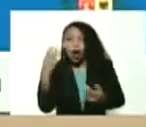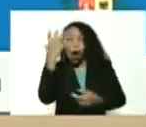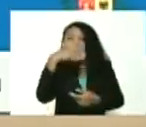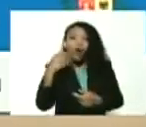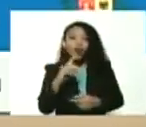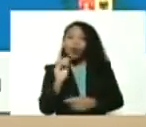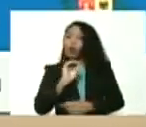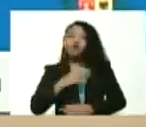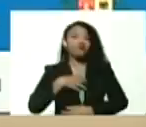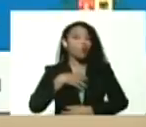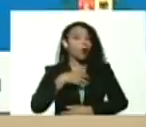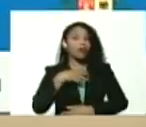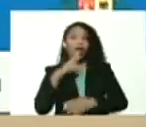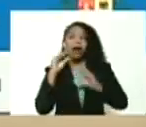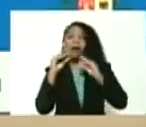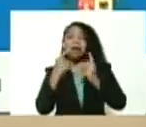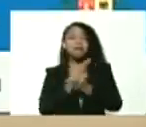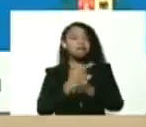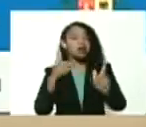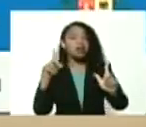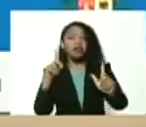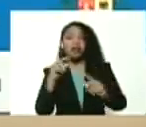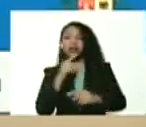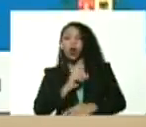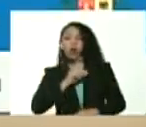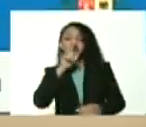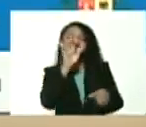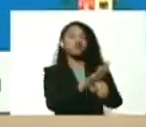podían expresar libremente.